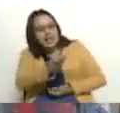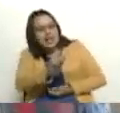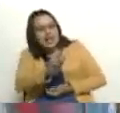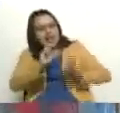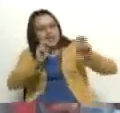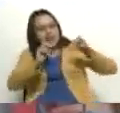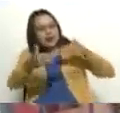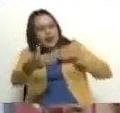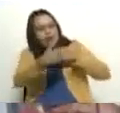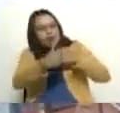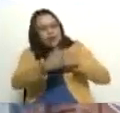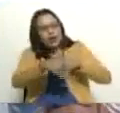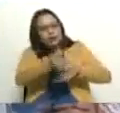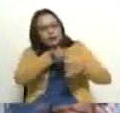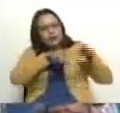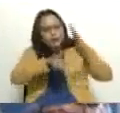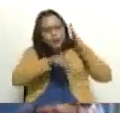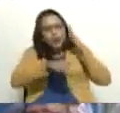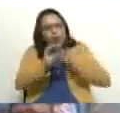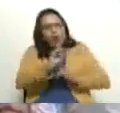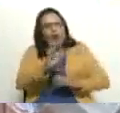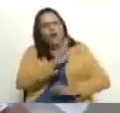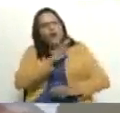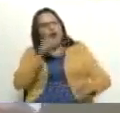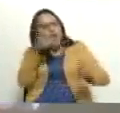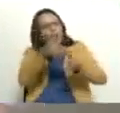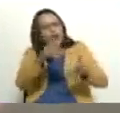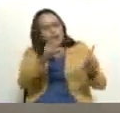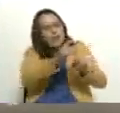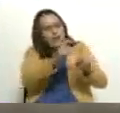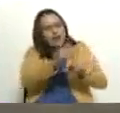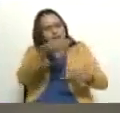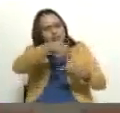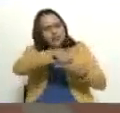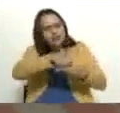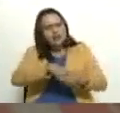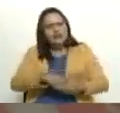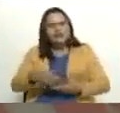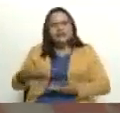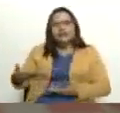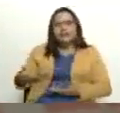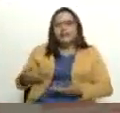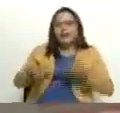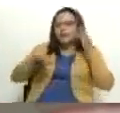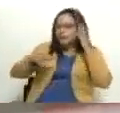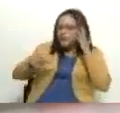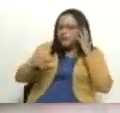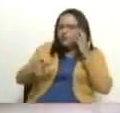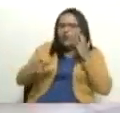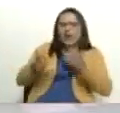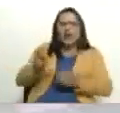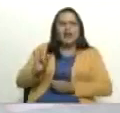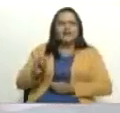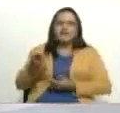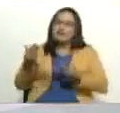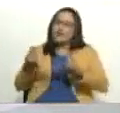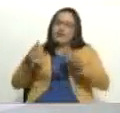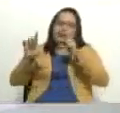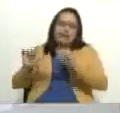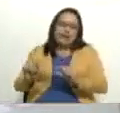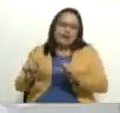reggaetón o contra la letra. Mira, el reggaetón musicalmente es muy pobre. Lo